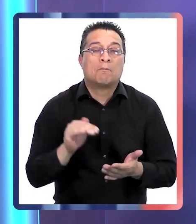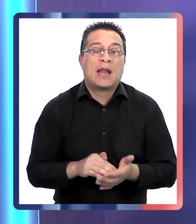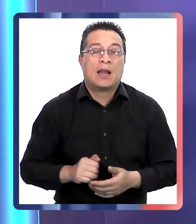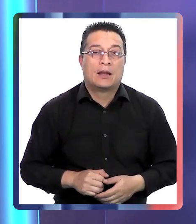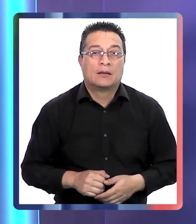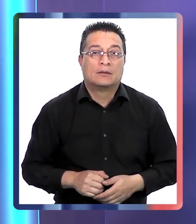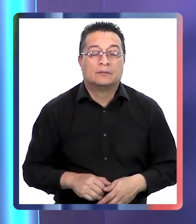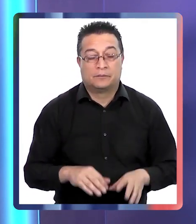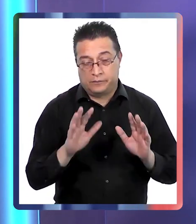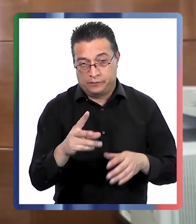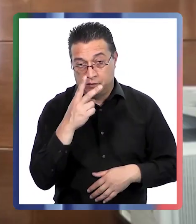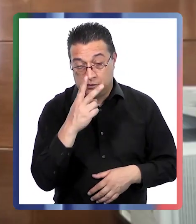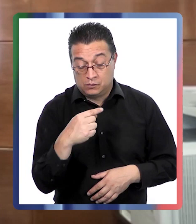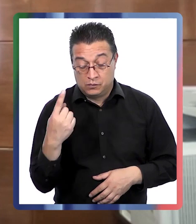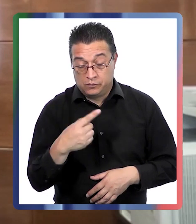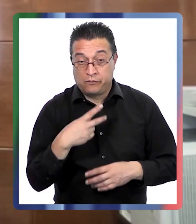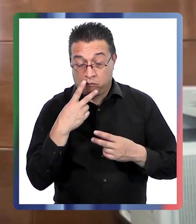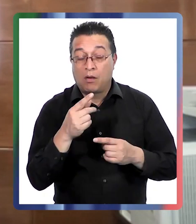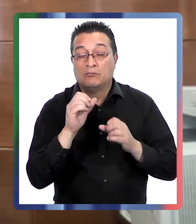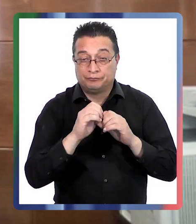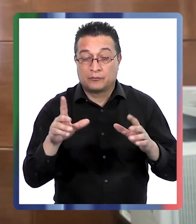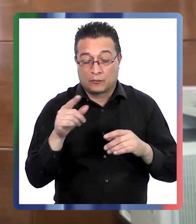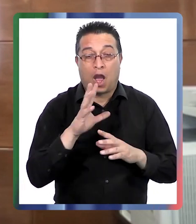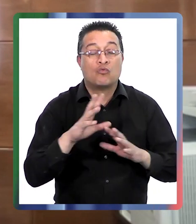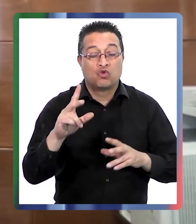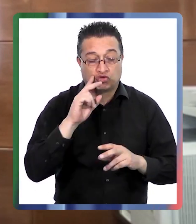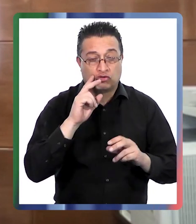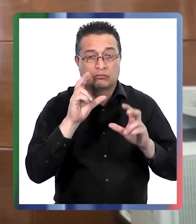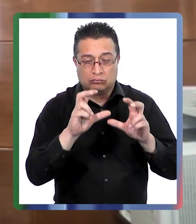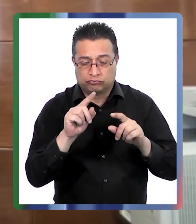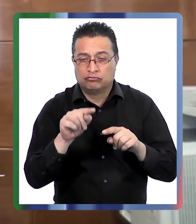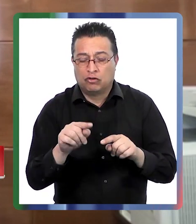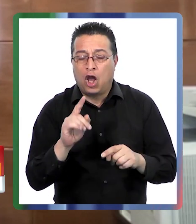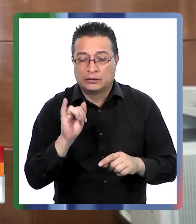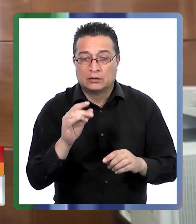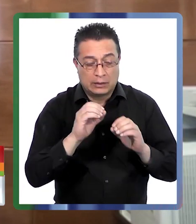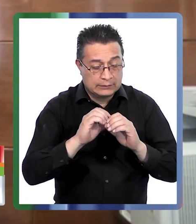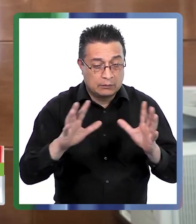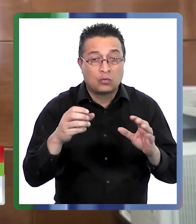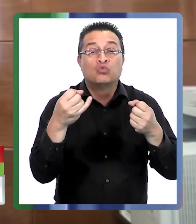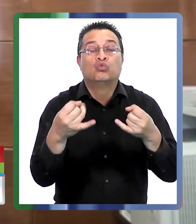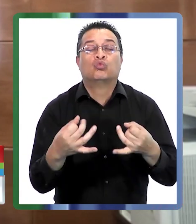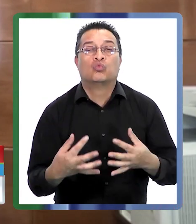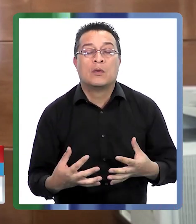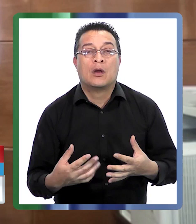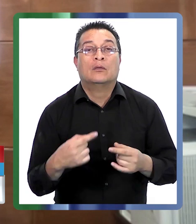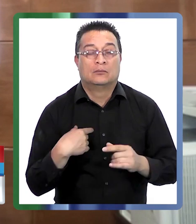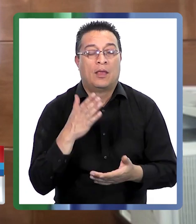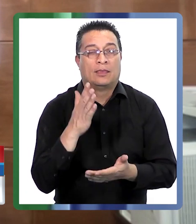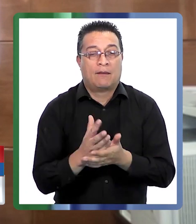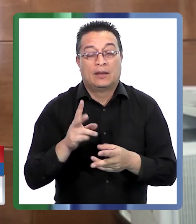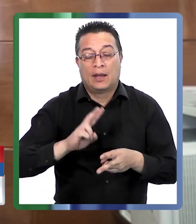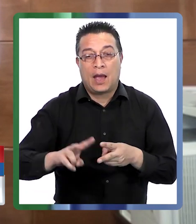500.000 pesos? Mira, estamos definiendo, yo sé que hay mucha expectativa en esto, Sí, claro. pero estamos definiendo esos números, porque